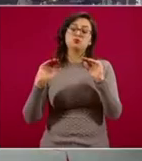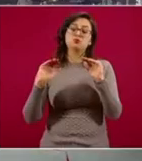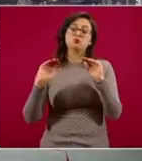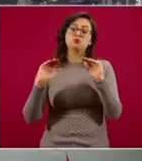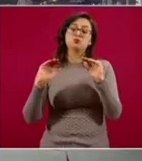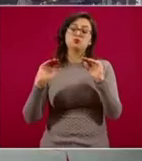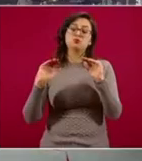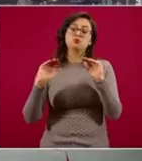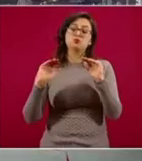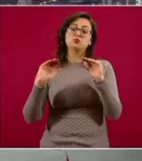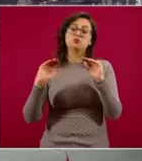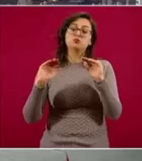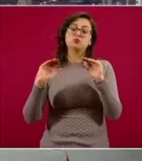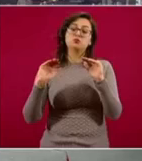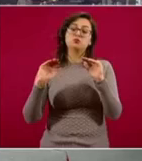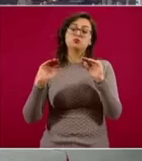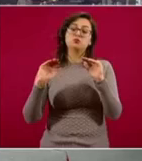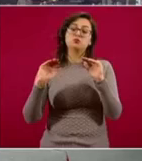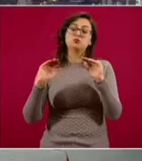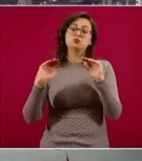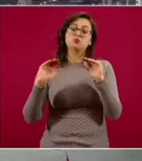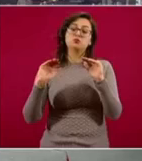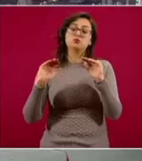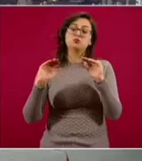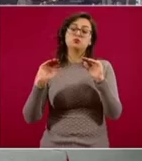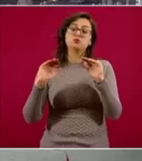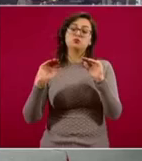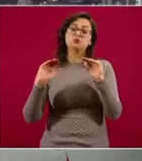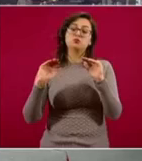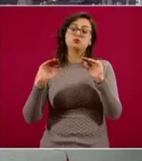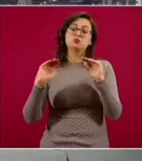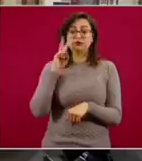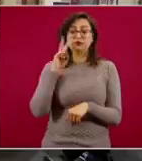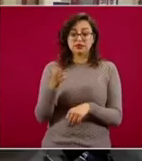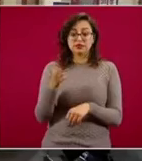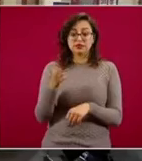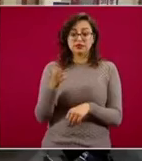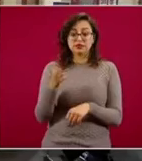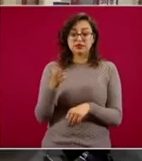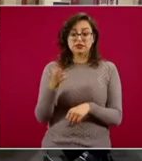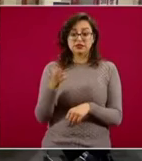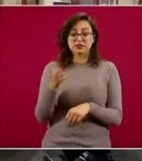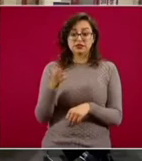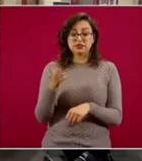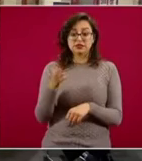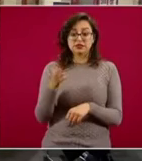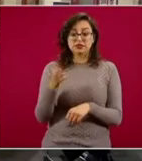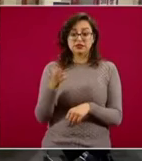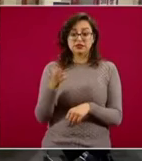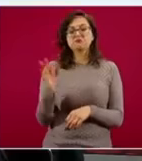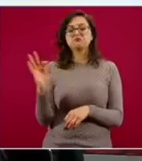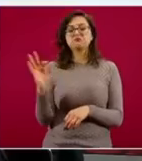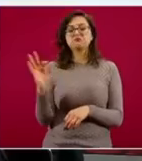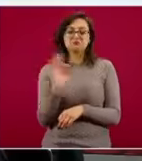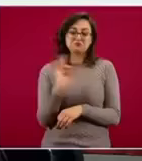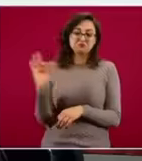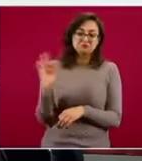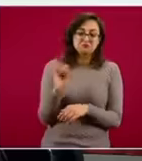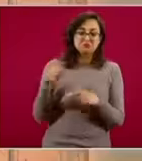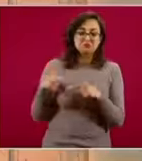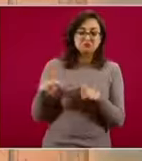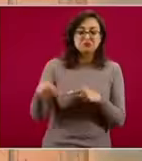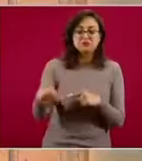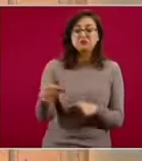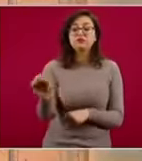aunque el punto en el cual nos encontramos para la semana 45 continúa, inclusive en la expectativa de lo que pudiéramos cerrar